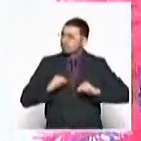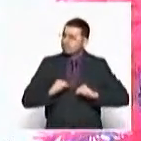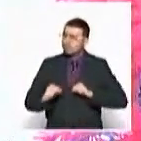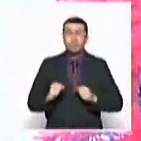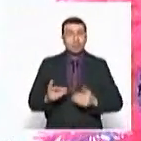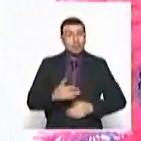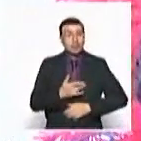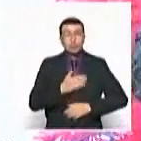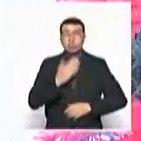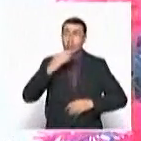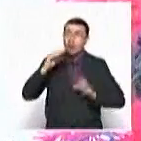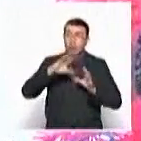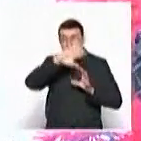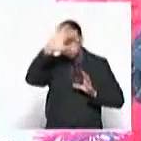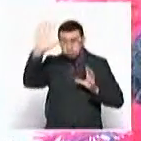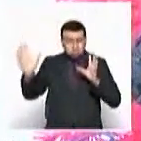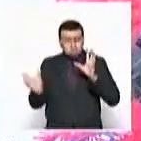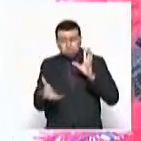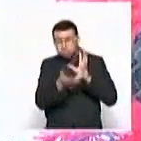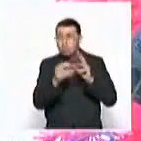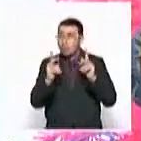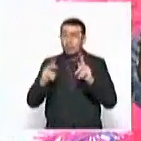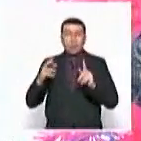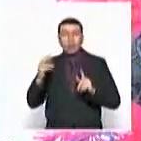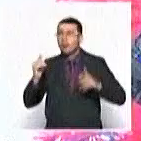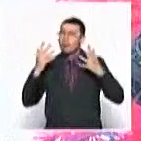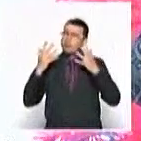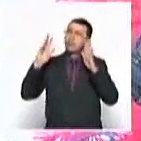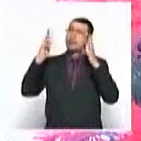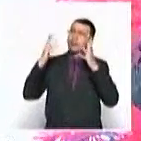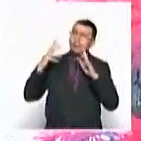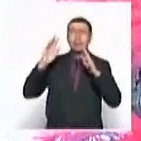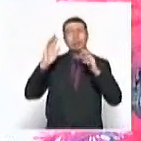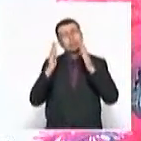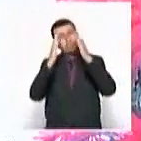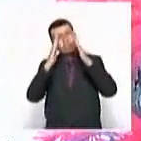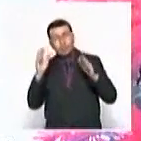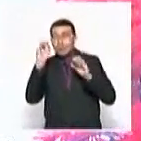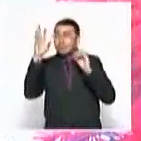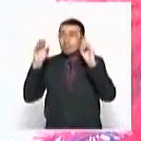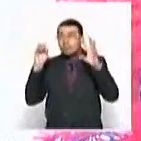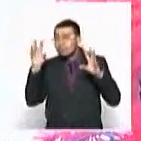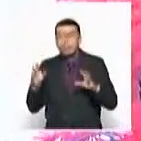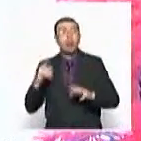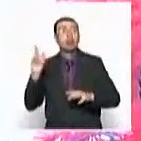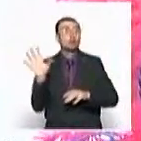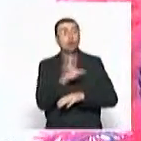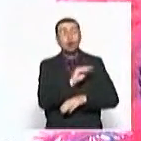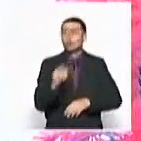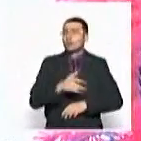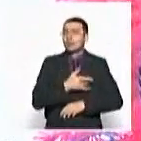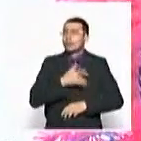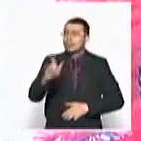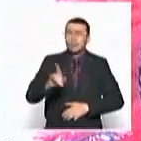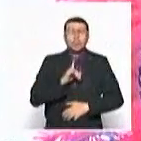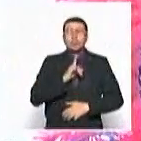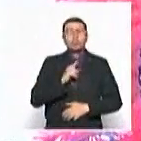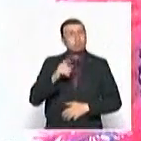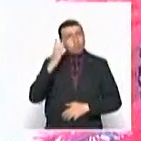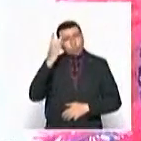planeta o donde la gente está con el tono de la Navidad. Y es porque hay un